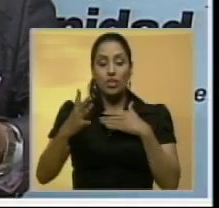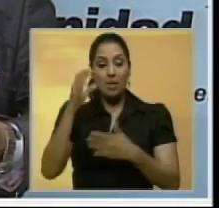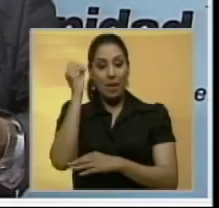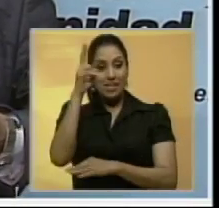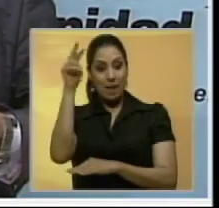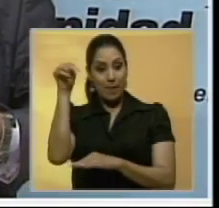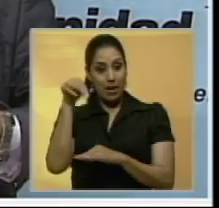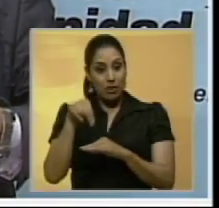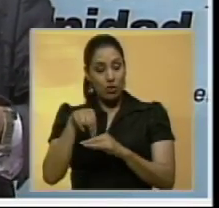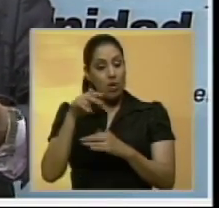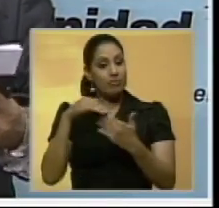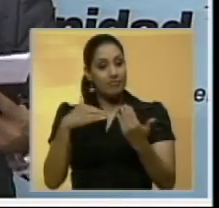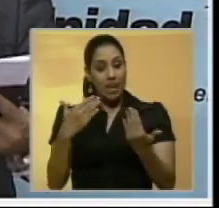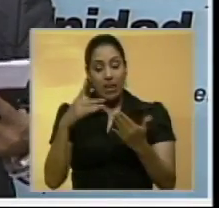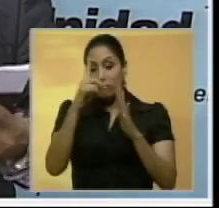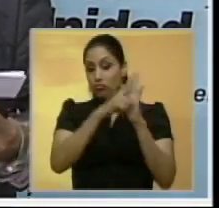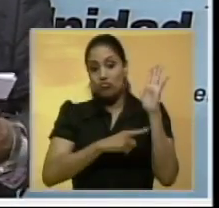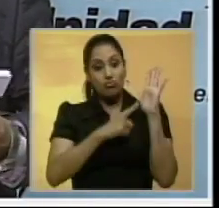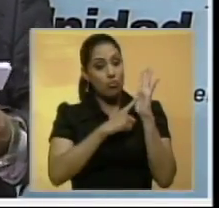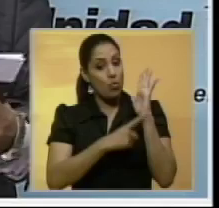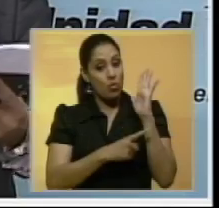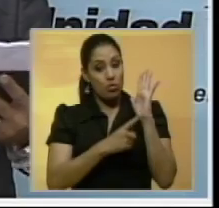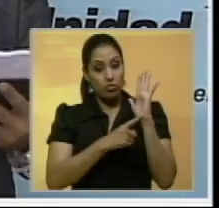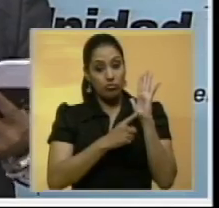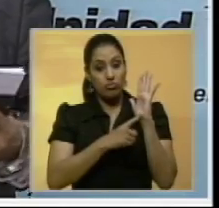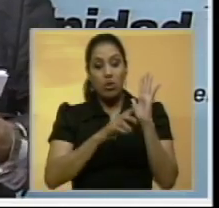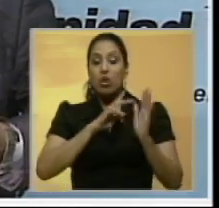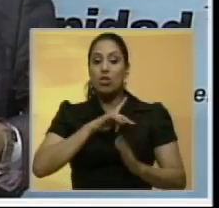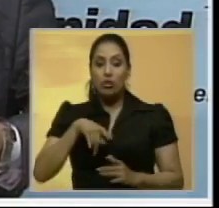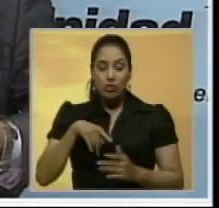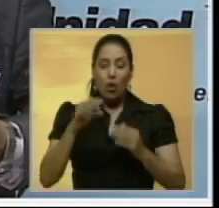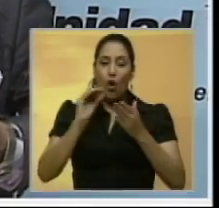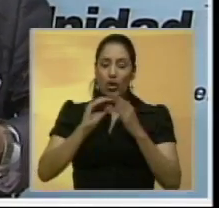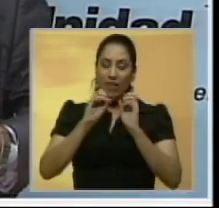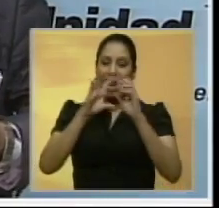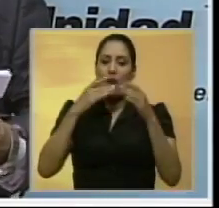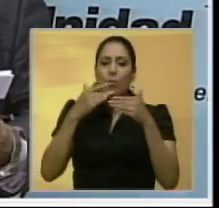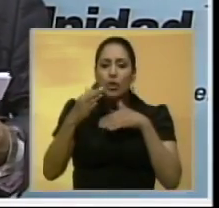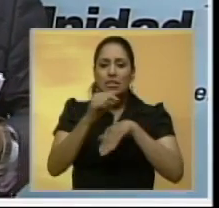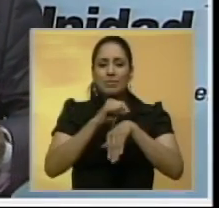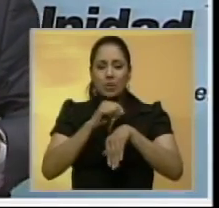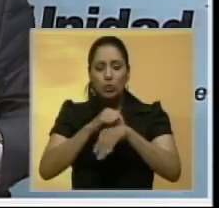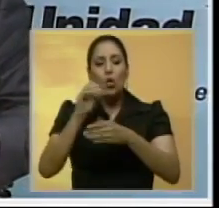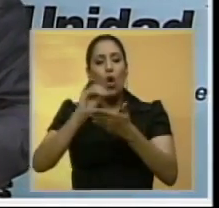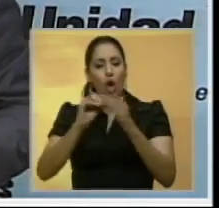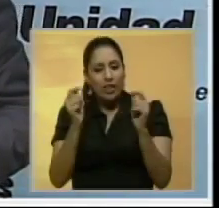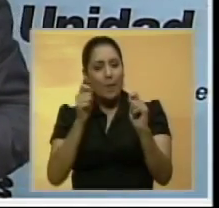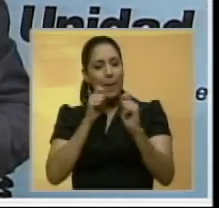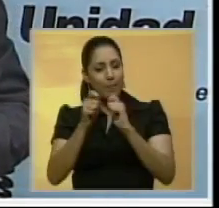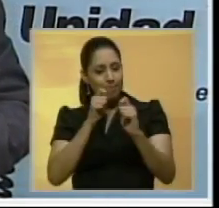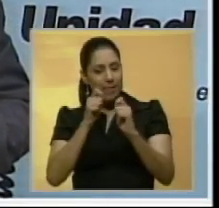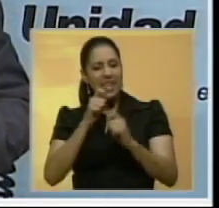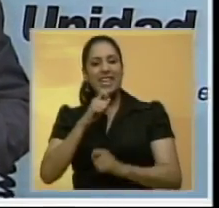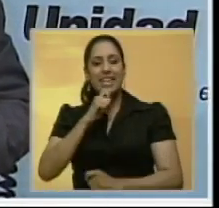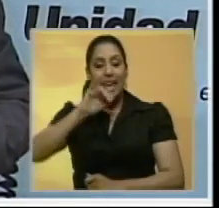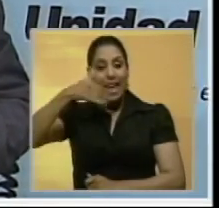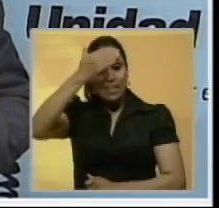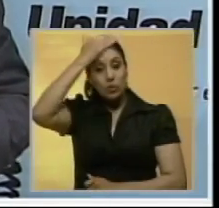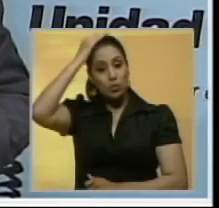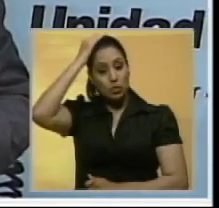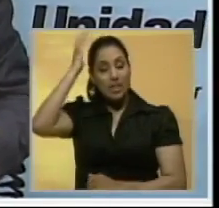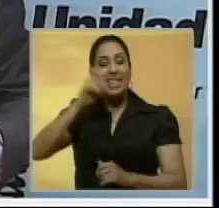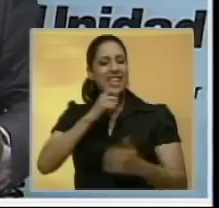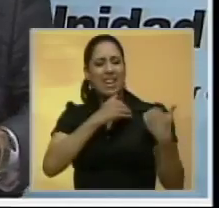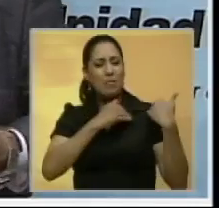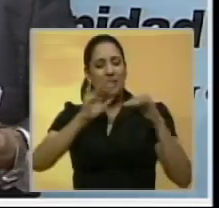Asamblea Nacional son nulos, de tal manera que esto lo va a dilucidar en los próximos minutos en esta rueda de prensa el señor Jesús Torrealba,